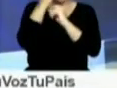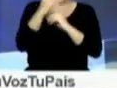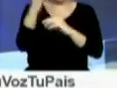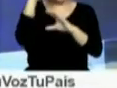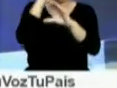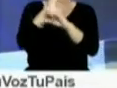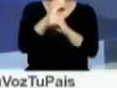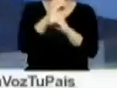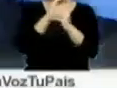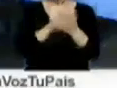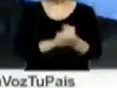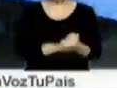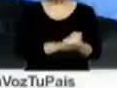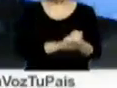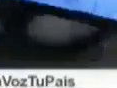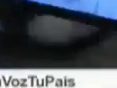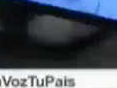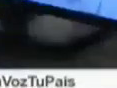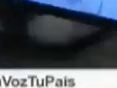buenas